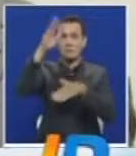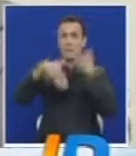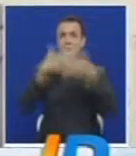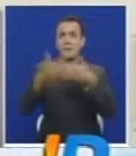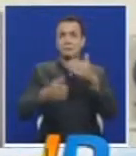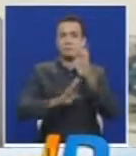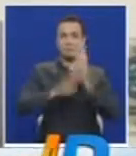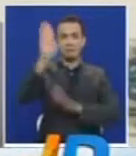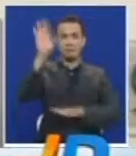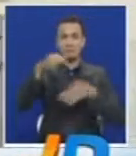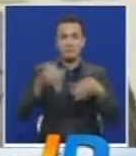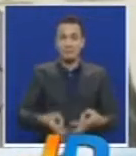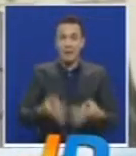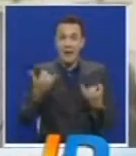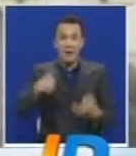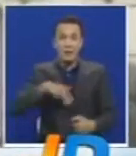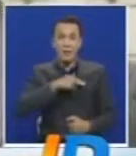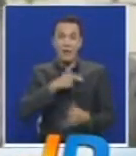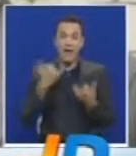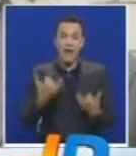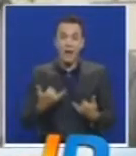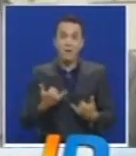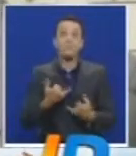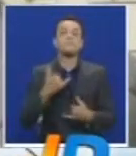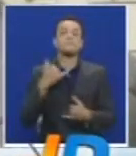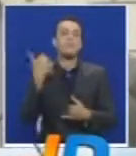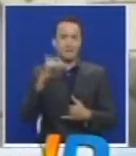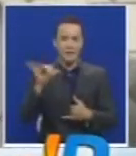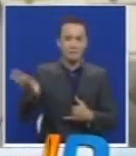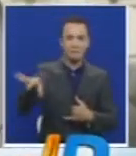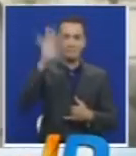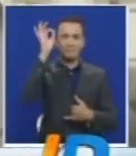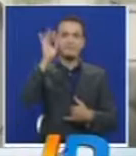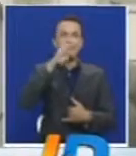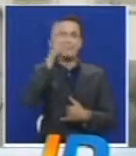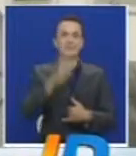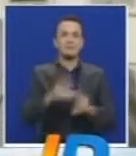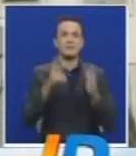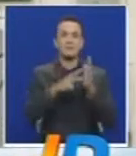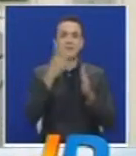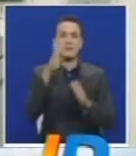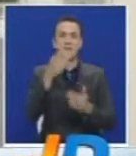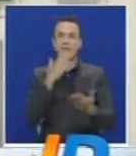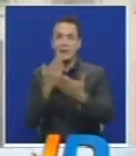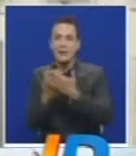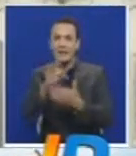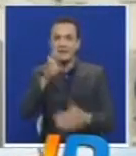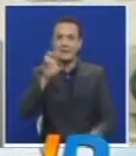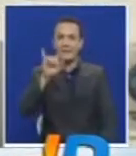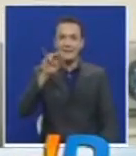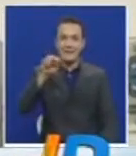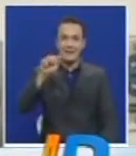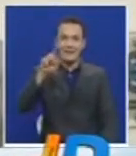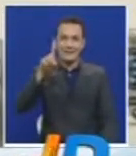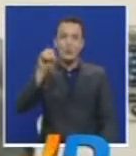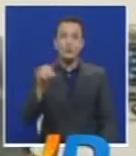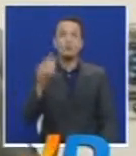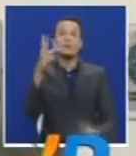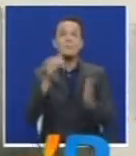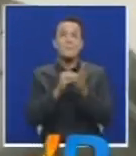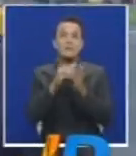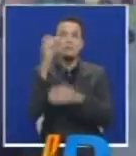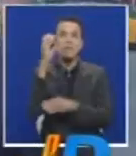tuvo éxito y hoy estamos clasificados al Mundial de la mano del profesor Reinaldo Rueda, tercer colombiano que les lleva a Ecuador a un